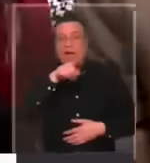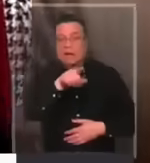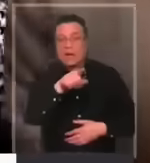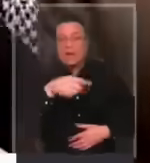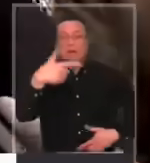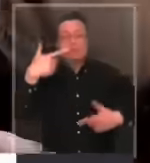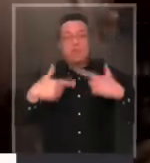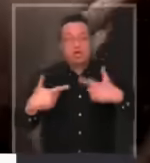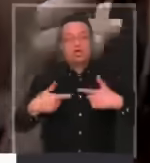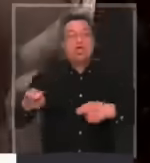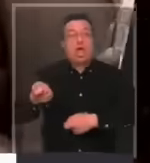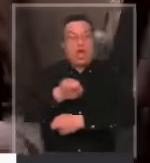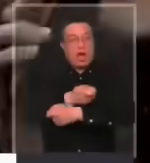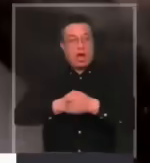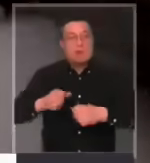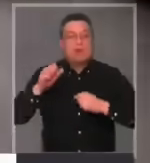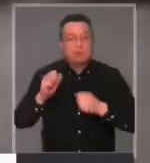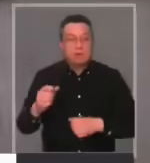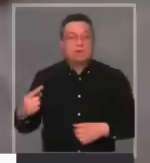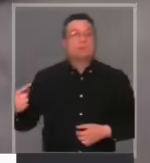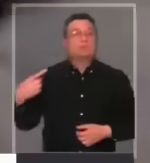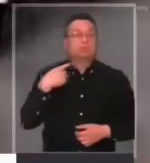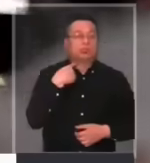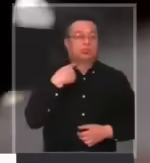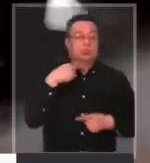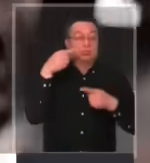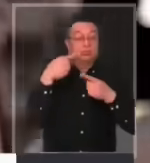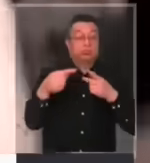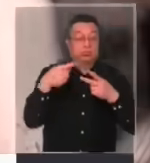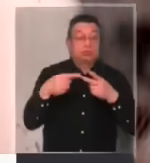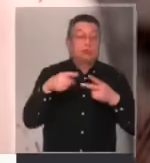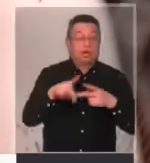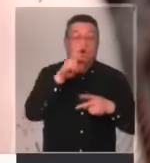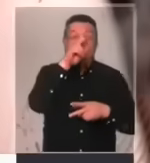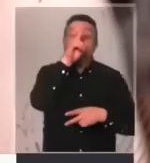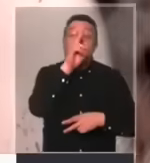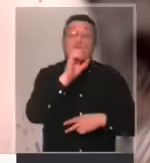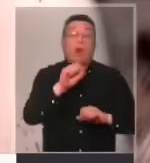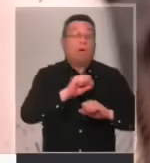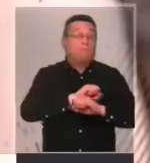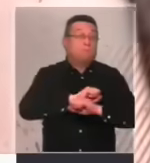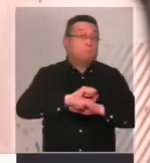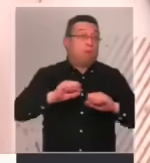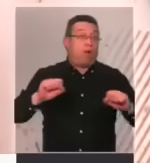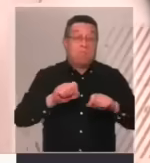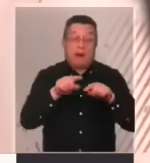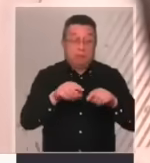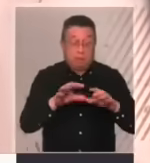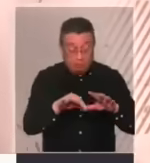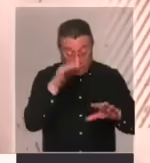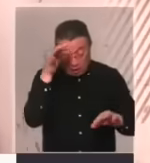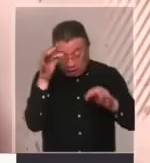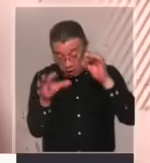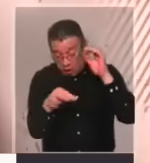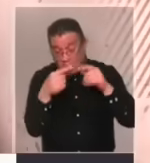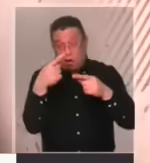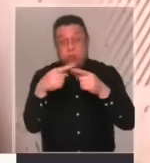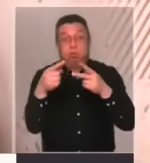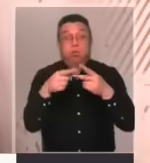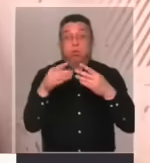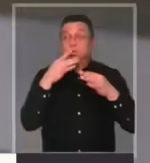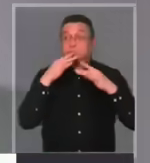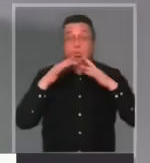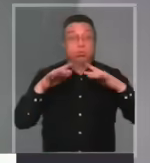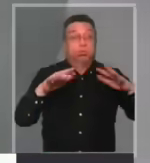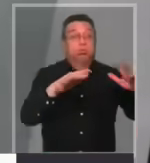y económico podría ser golpeado con esquirlas de esta verdadera bomba, también el judicial, y hoy específicamente sabemos